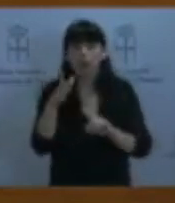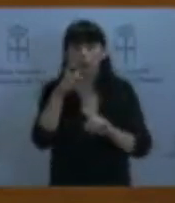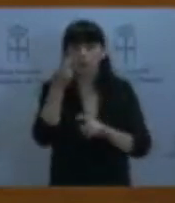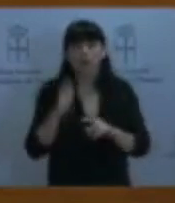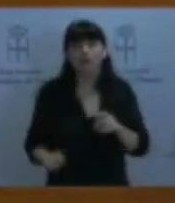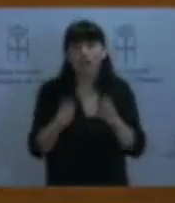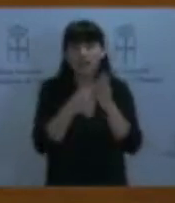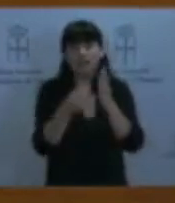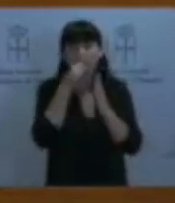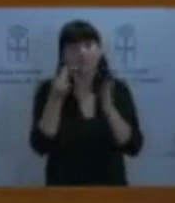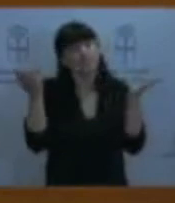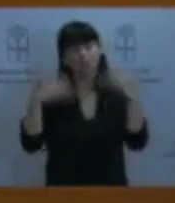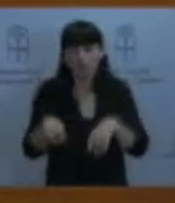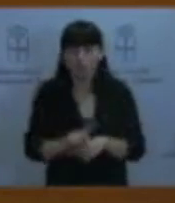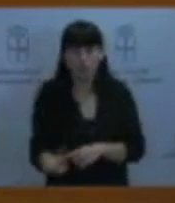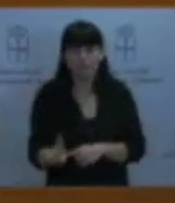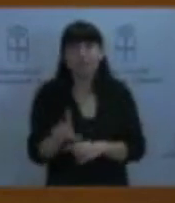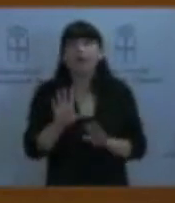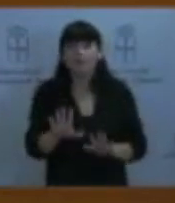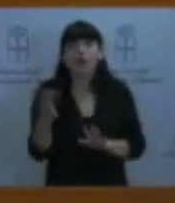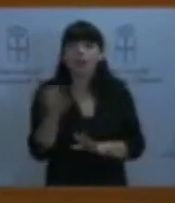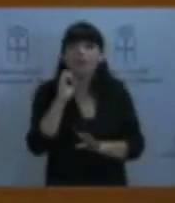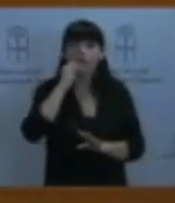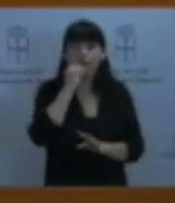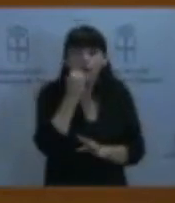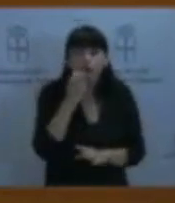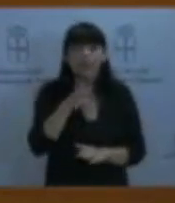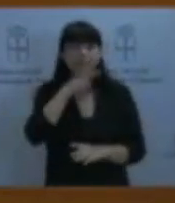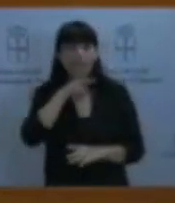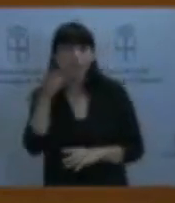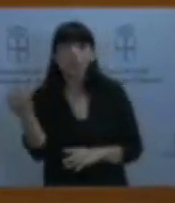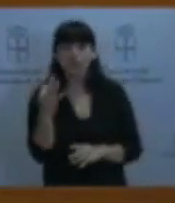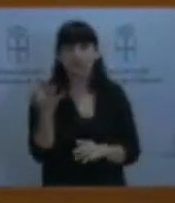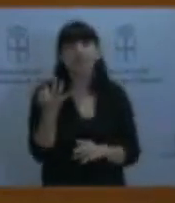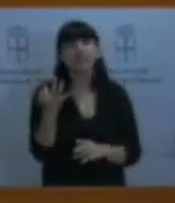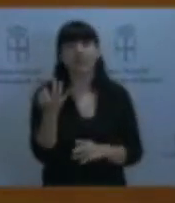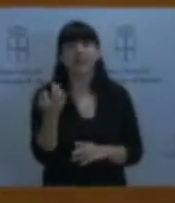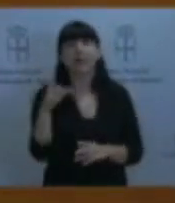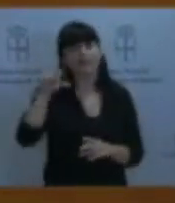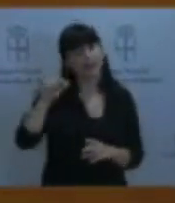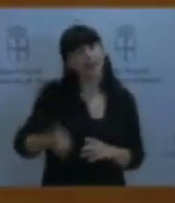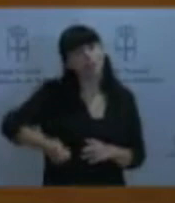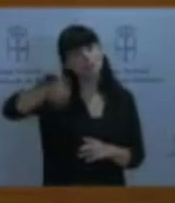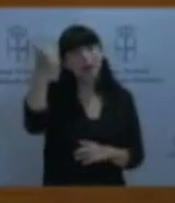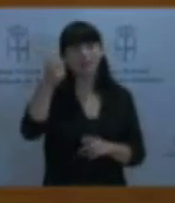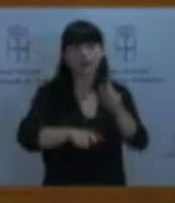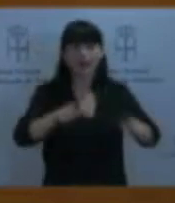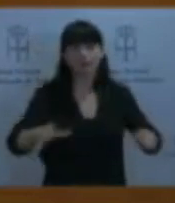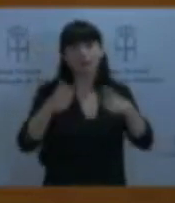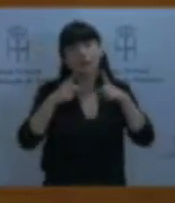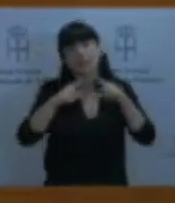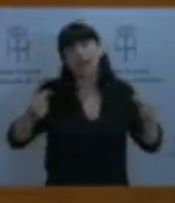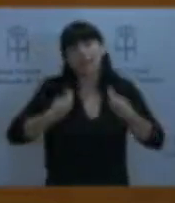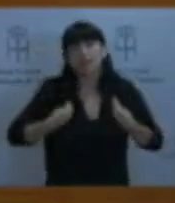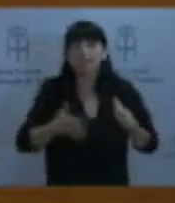necesario que alimentos básicos como las frutas o las verduras sean más accesibles al bolsillo de las asturianas y de los asturianos, y